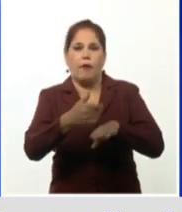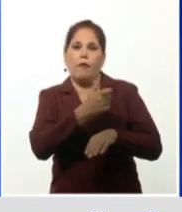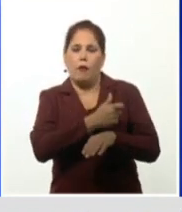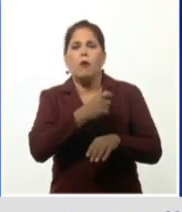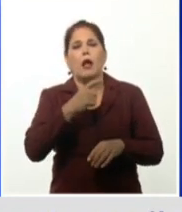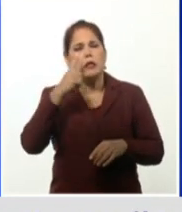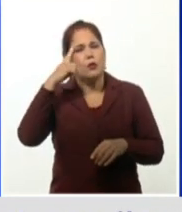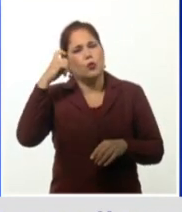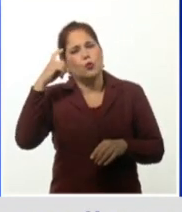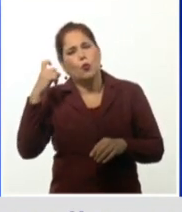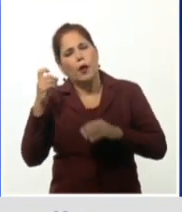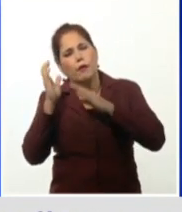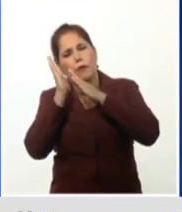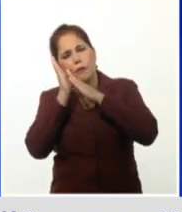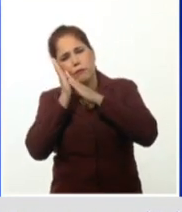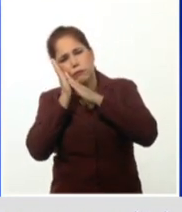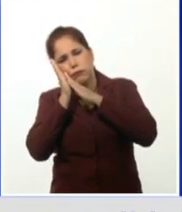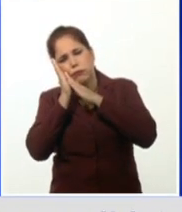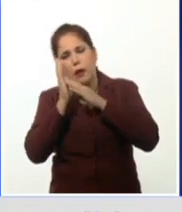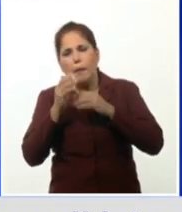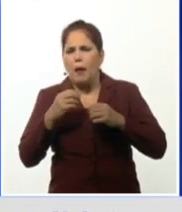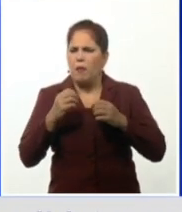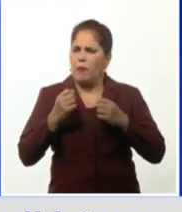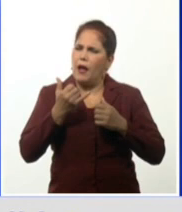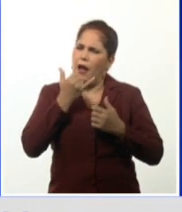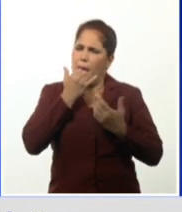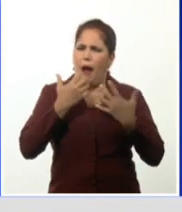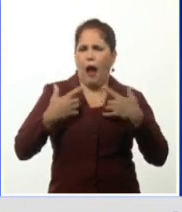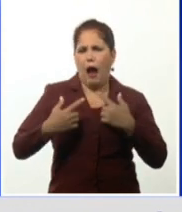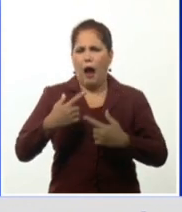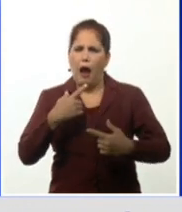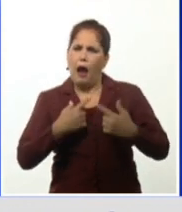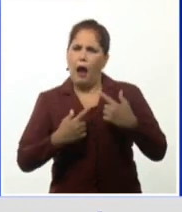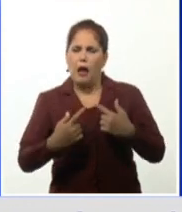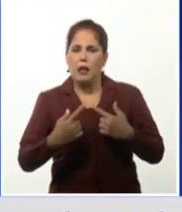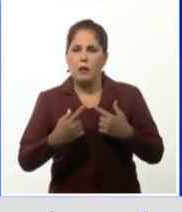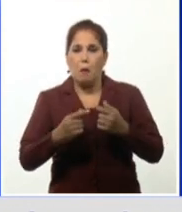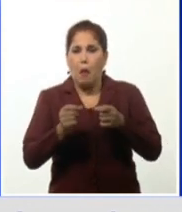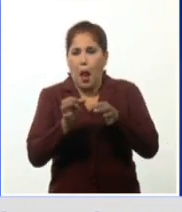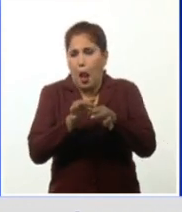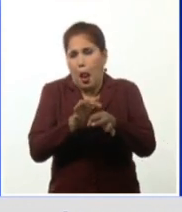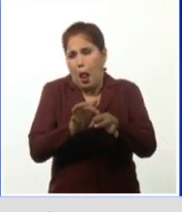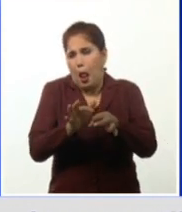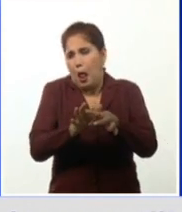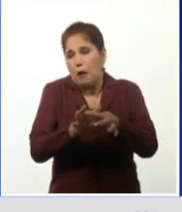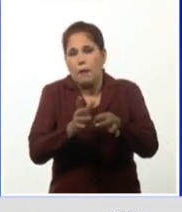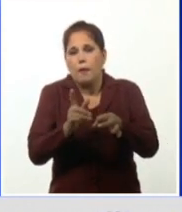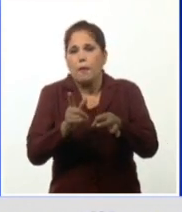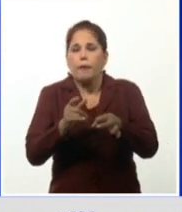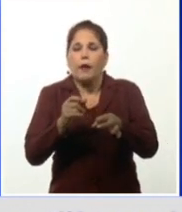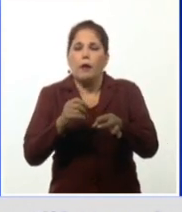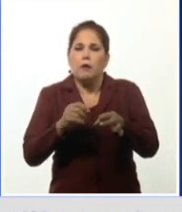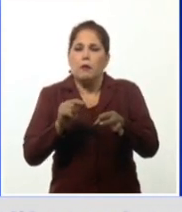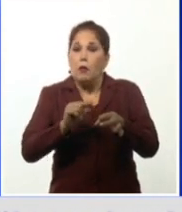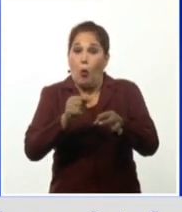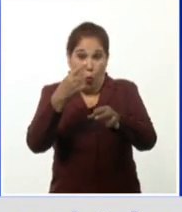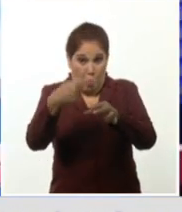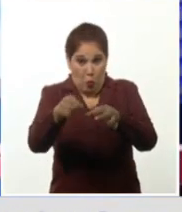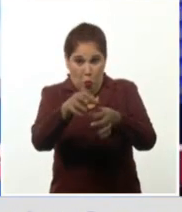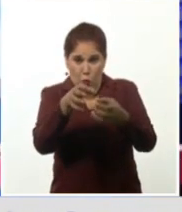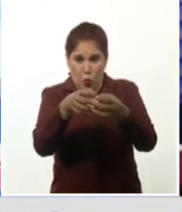de sueño, algún malestar general, en una frecuencia muchísimo menor. Puede ser que alguien tenga náuseas, un